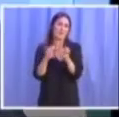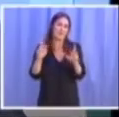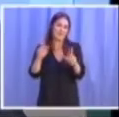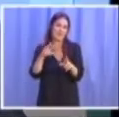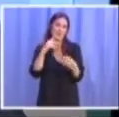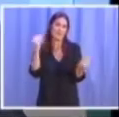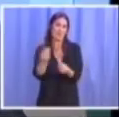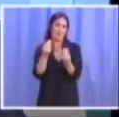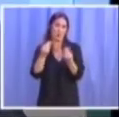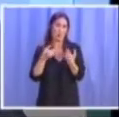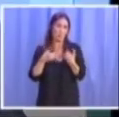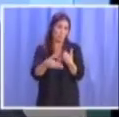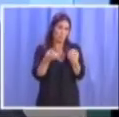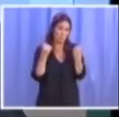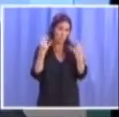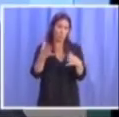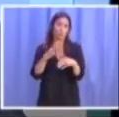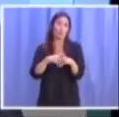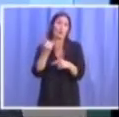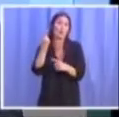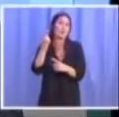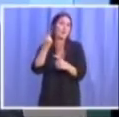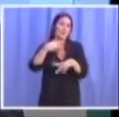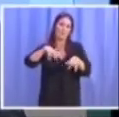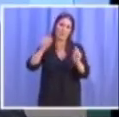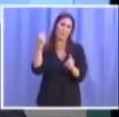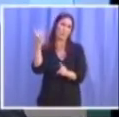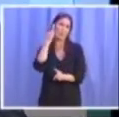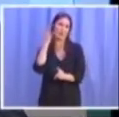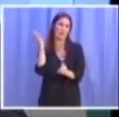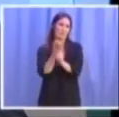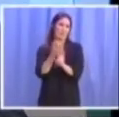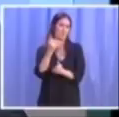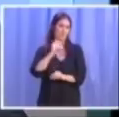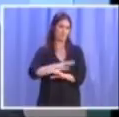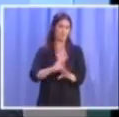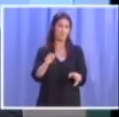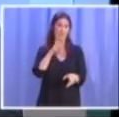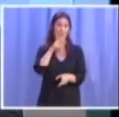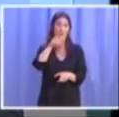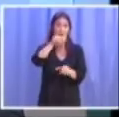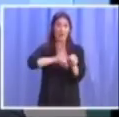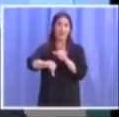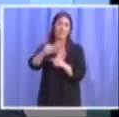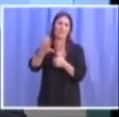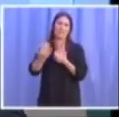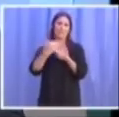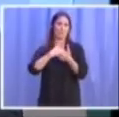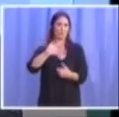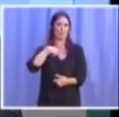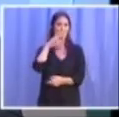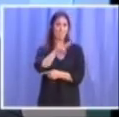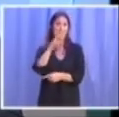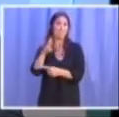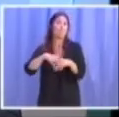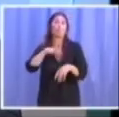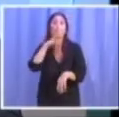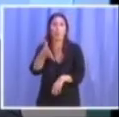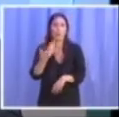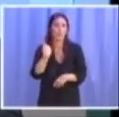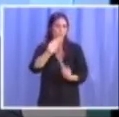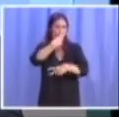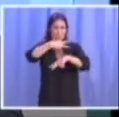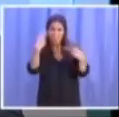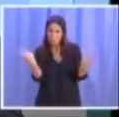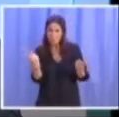mejore prontamente y de que ni una mujer sufra un ataque más. Y hay que votar al Partido Popular, porque ha demostrado con